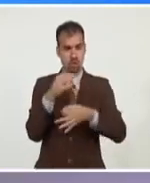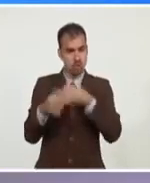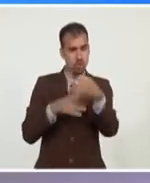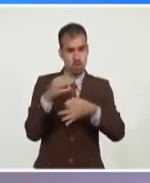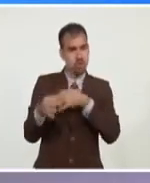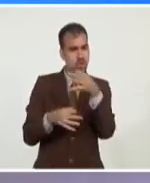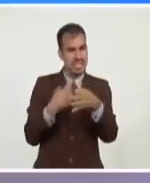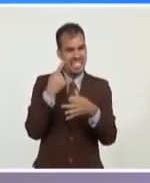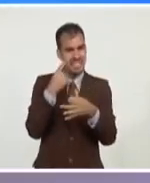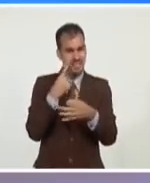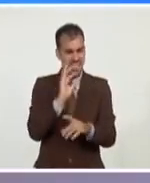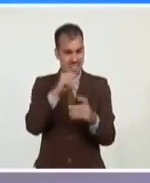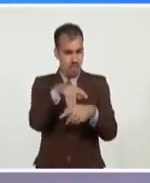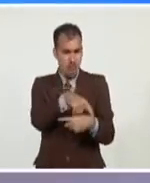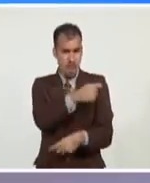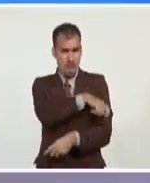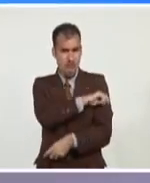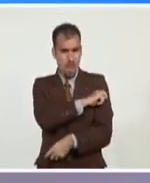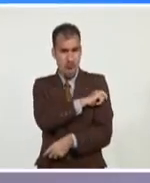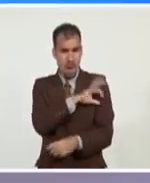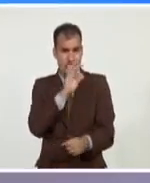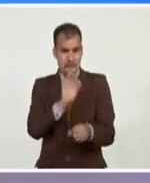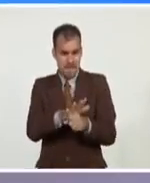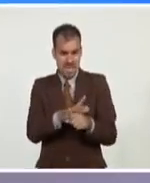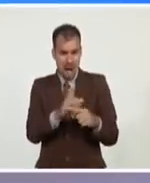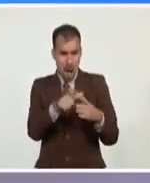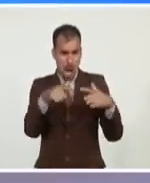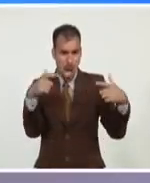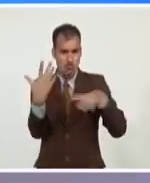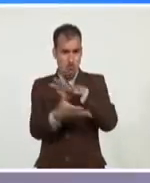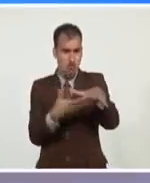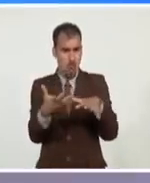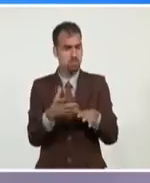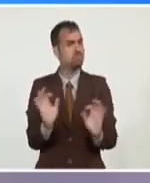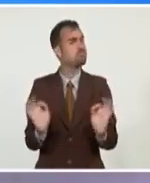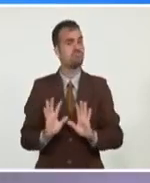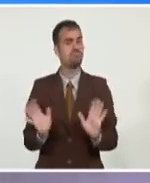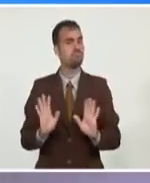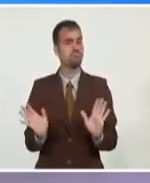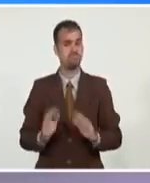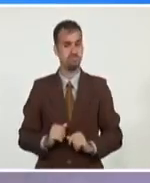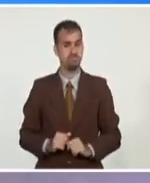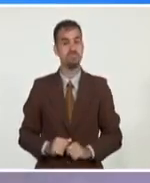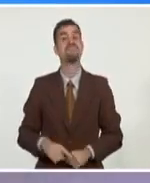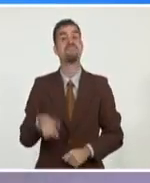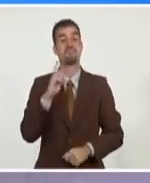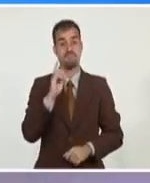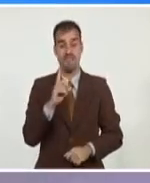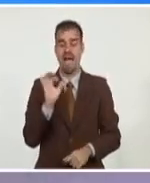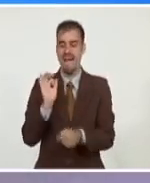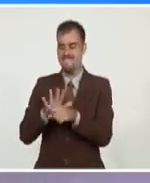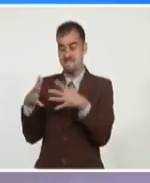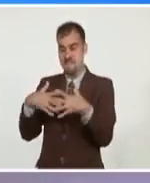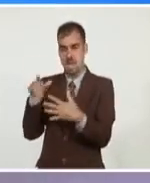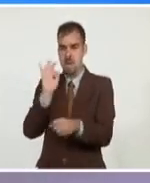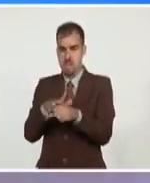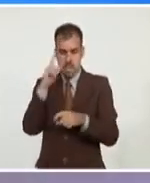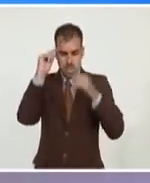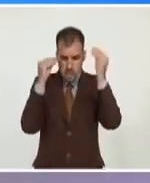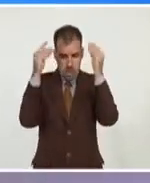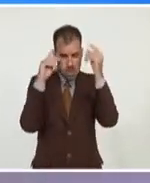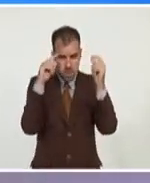a sembrarse en el pueblo ni cuentan con arraigo alguno. Esa es la verdad. Es por eso que tratan de reinventarse y de buscar de